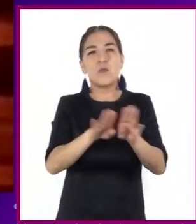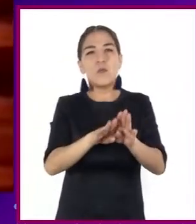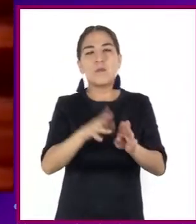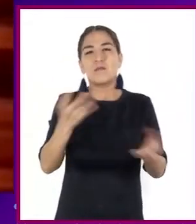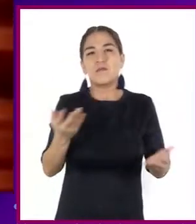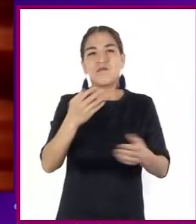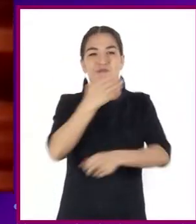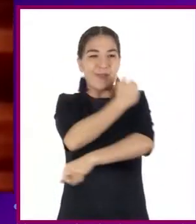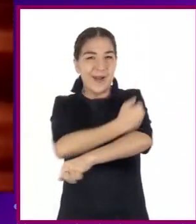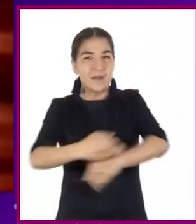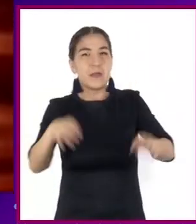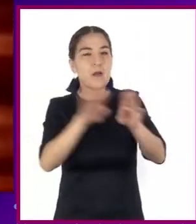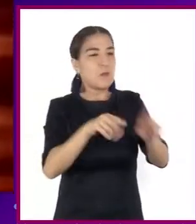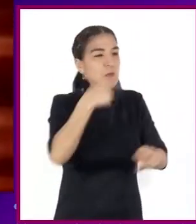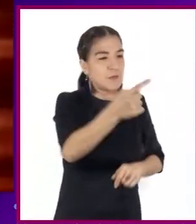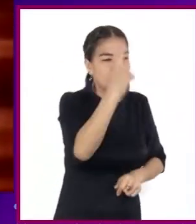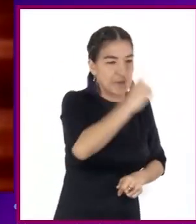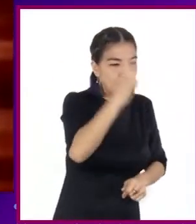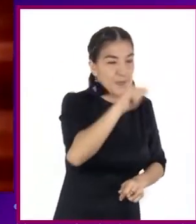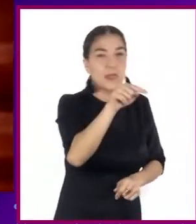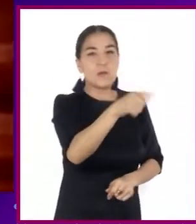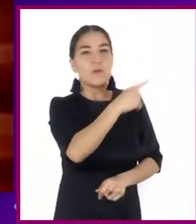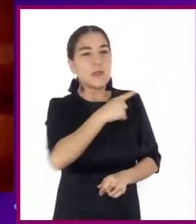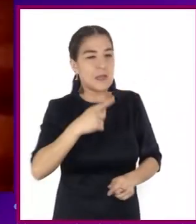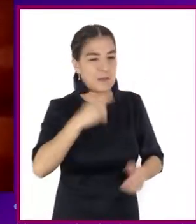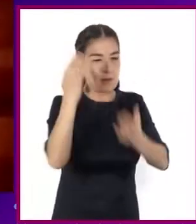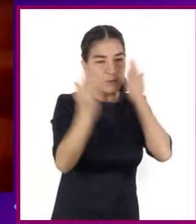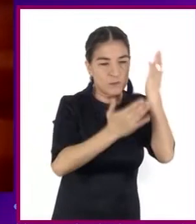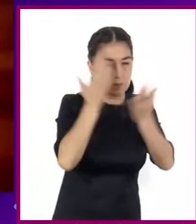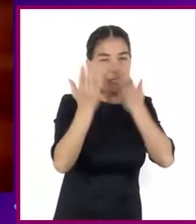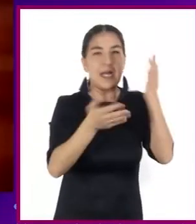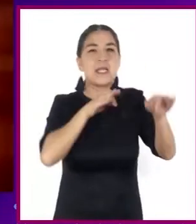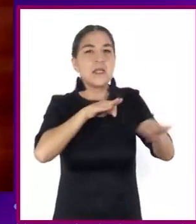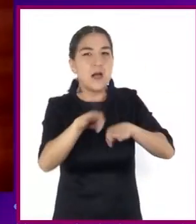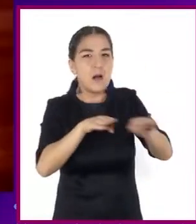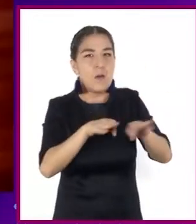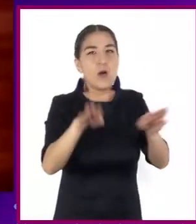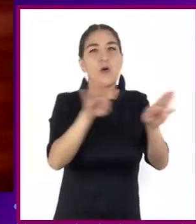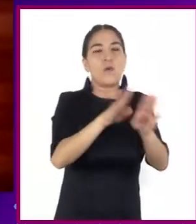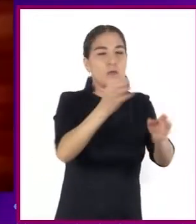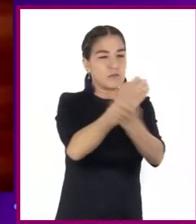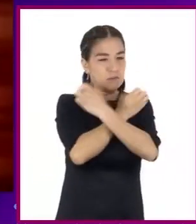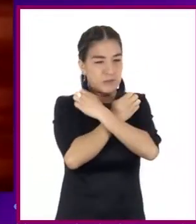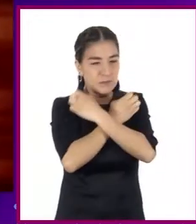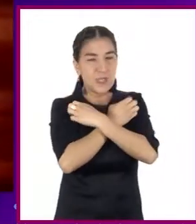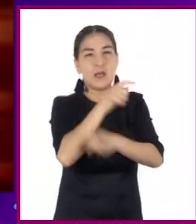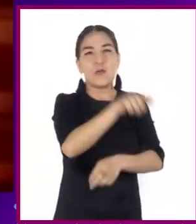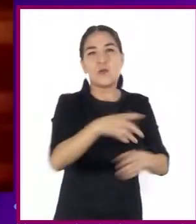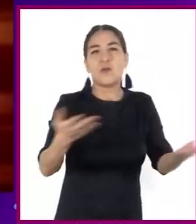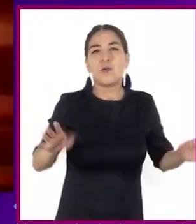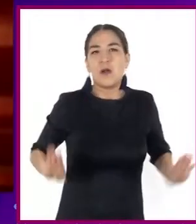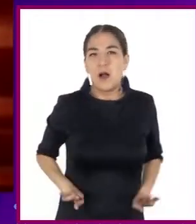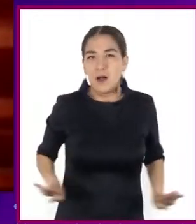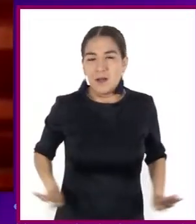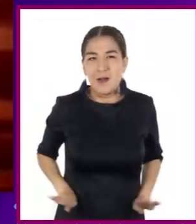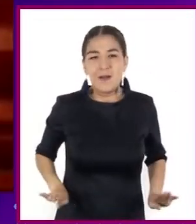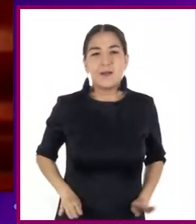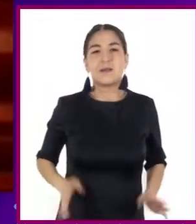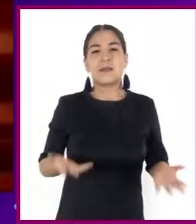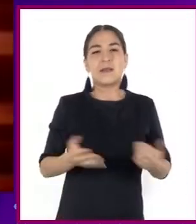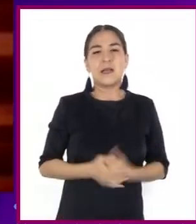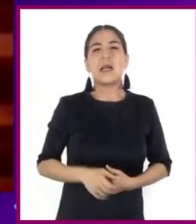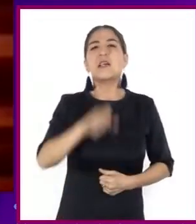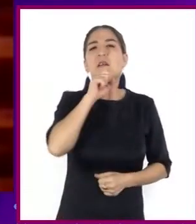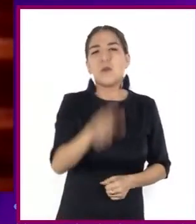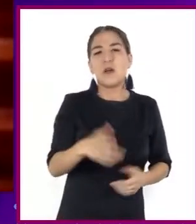tú tienes que ir conformándote. También en qué te ayuda la familia en estos momentos, en qué es un agente